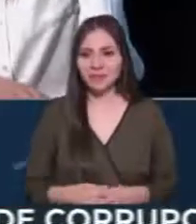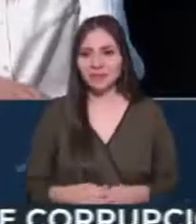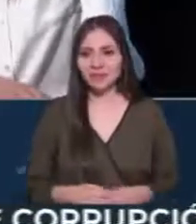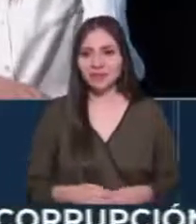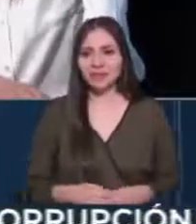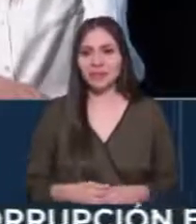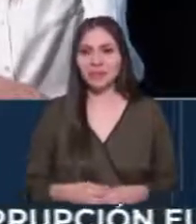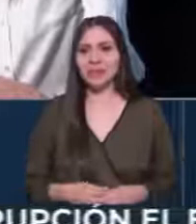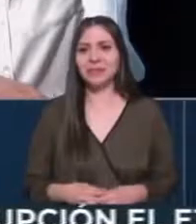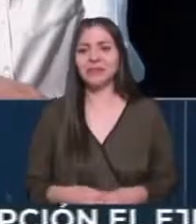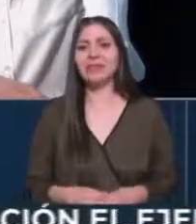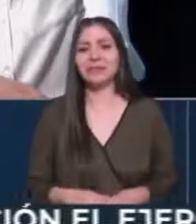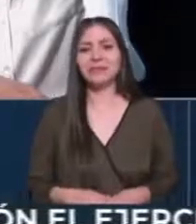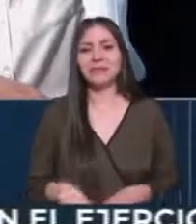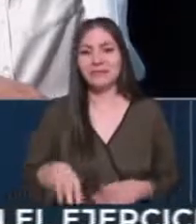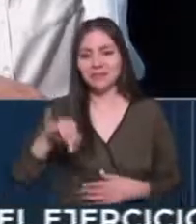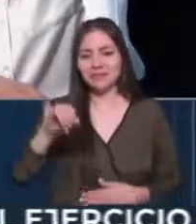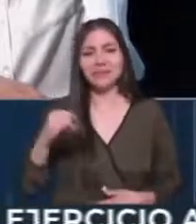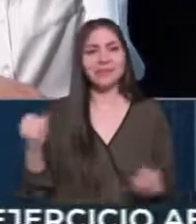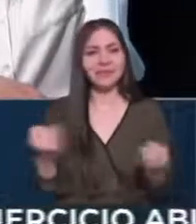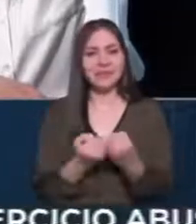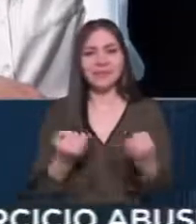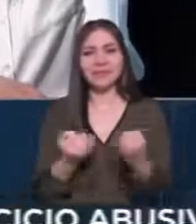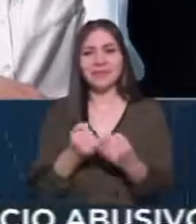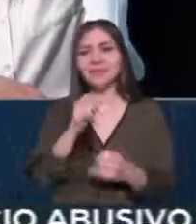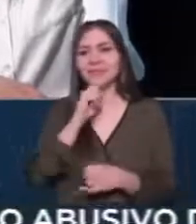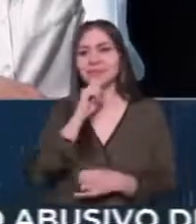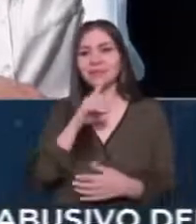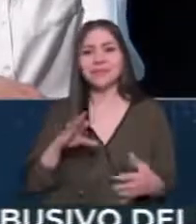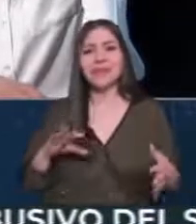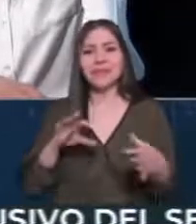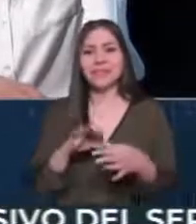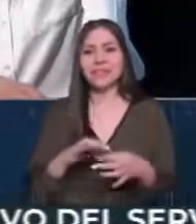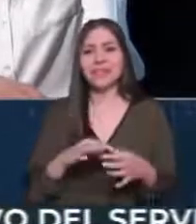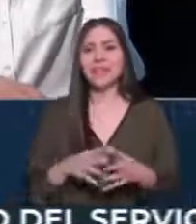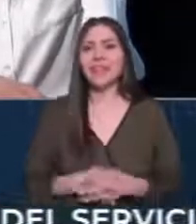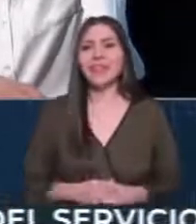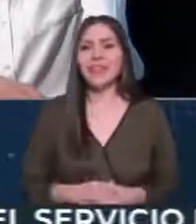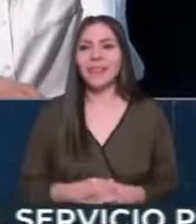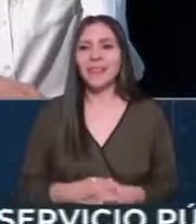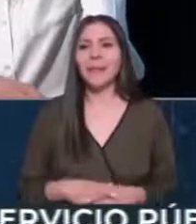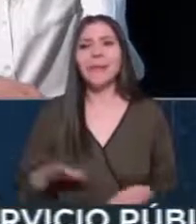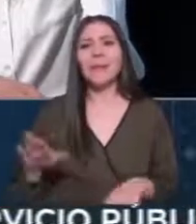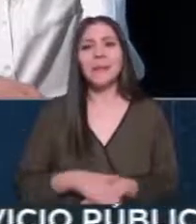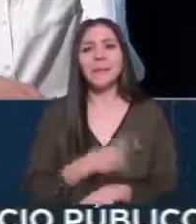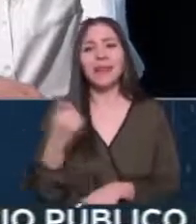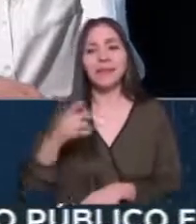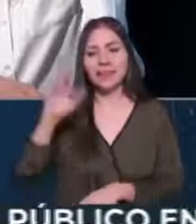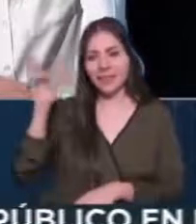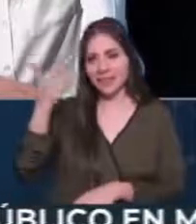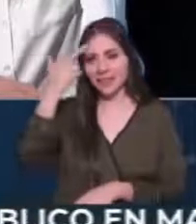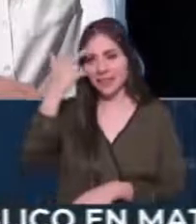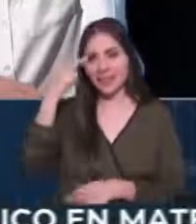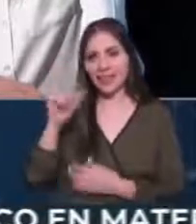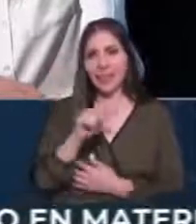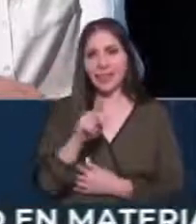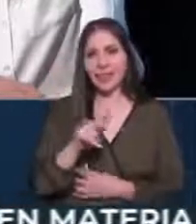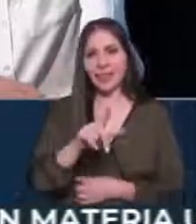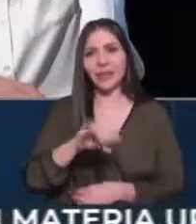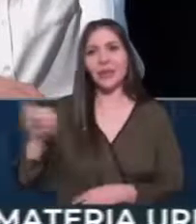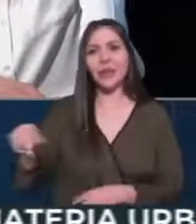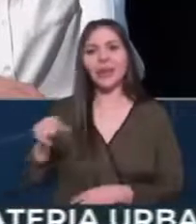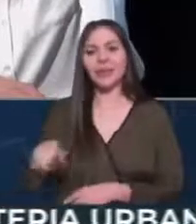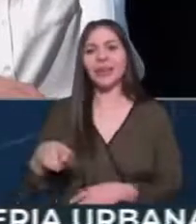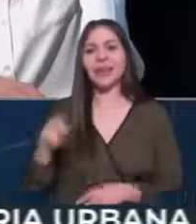Sí, sí, tiene mucho que ver con eso. Es que, acuérdate, Juan y Azul, que la estrategia del